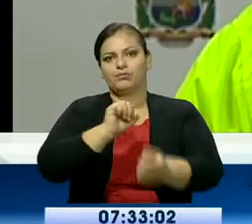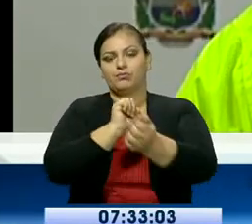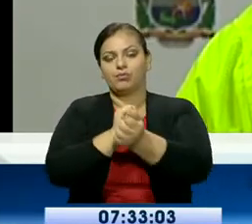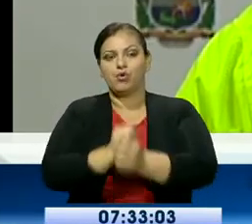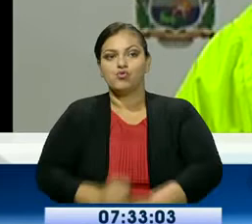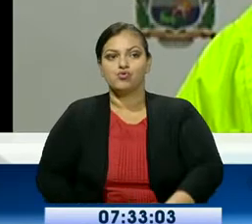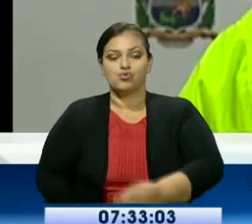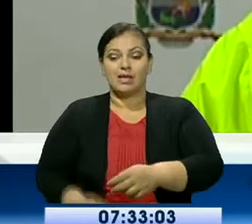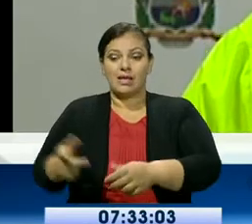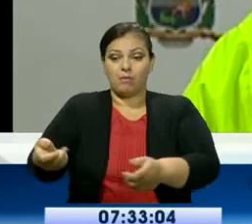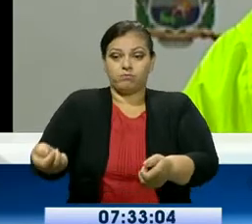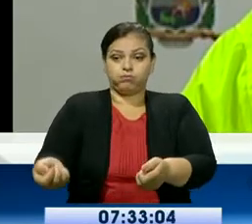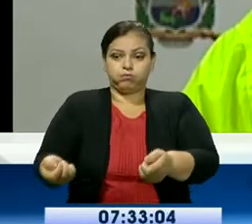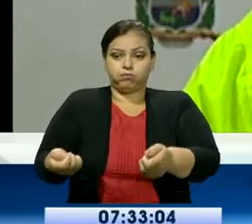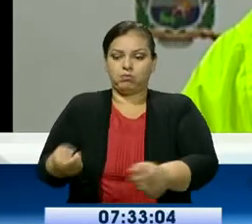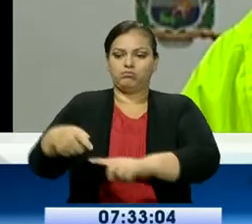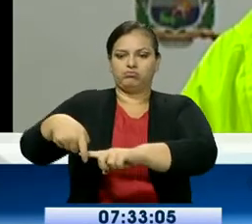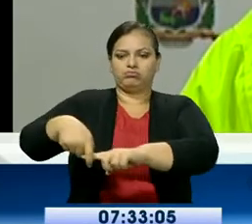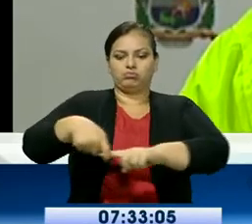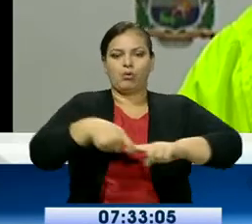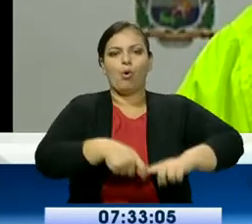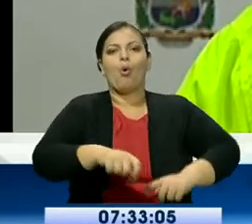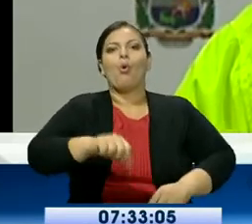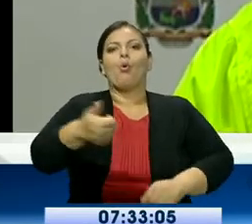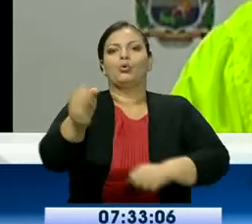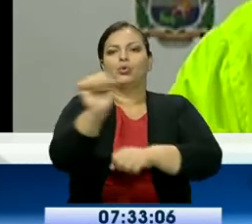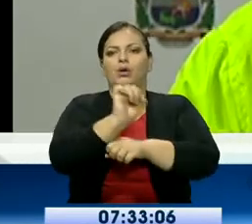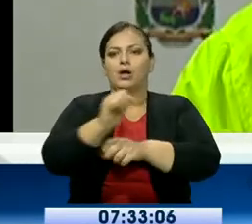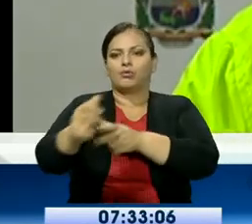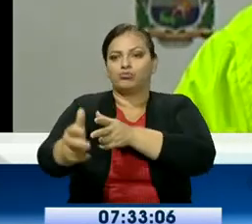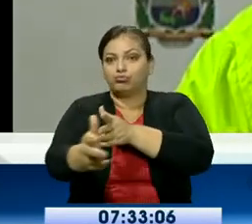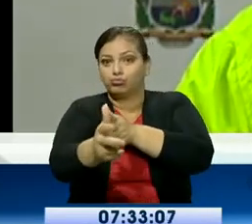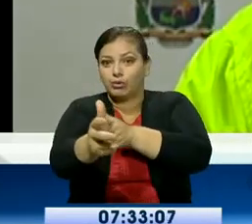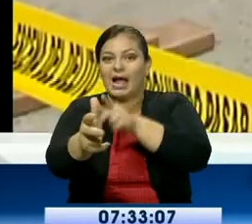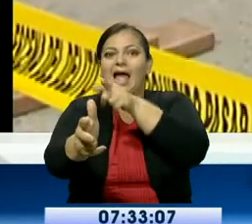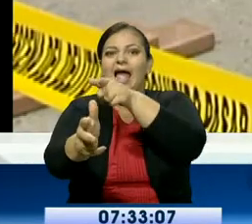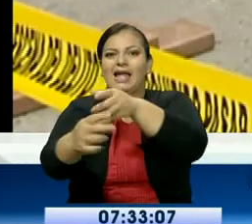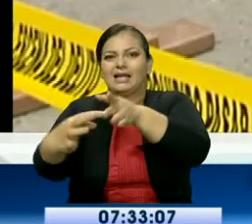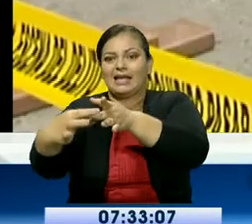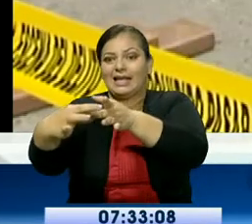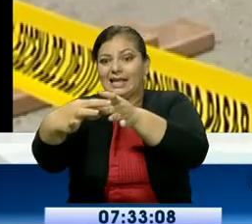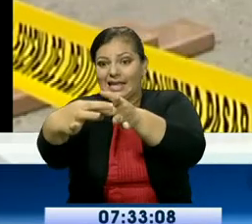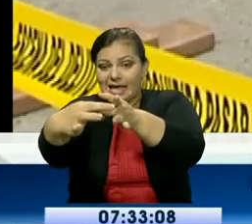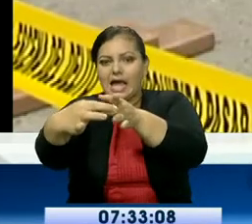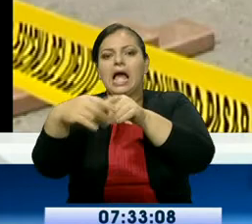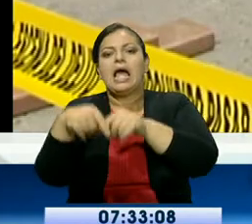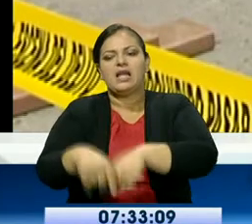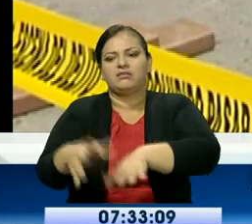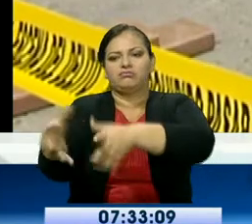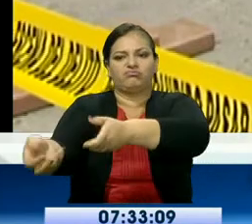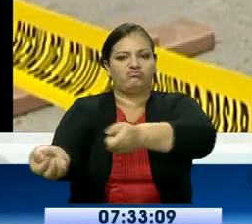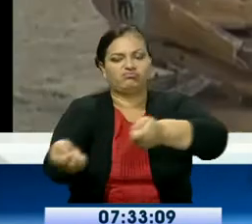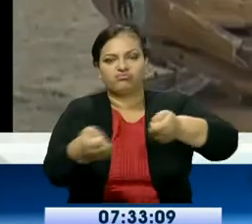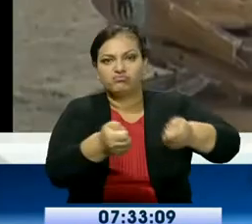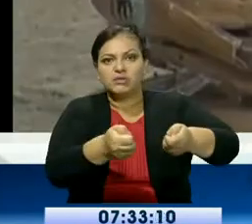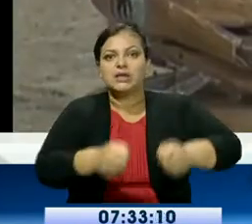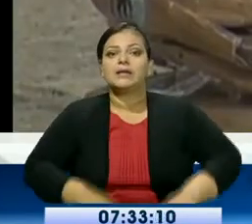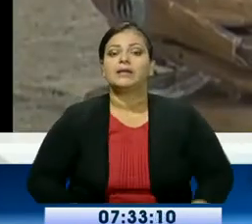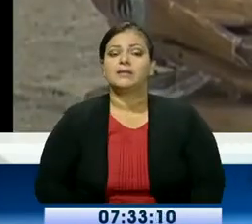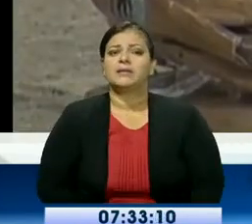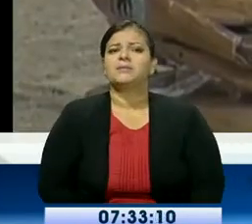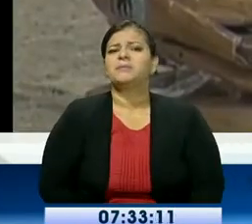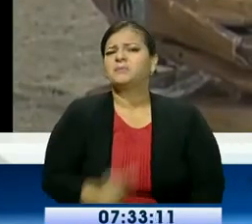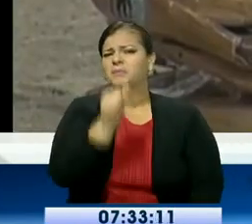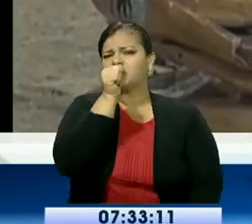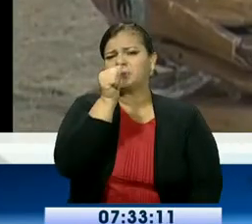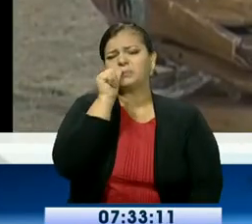Indudablemente la ruta era Estados Unidos y Europa. También se refirieron a los últimos golpes en torno al microtráfico